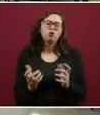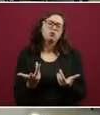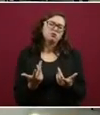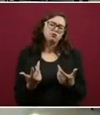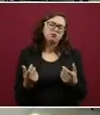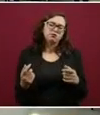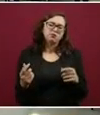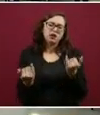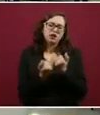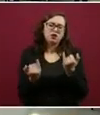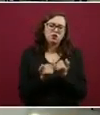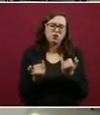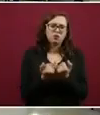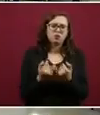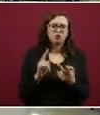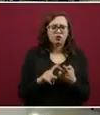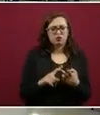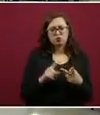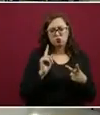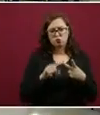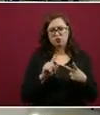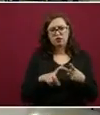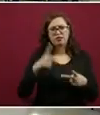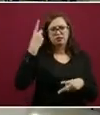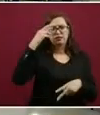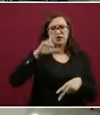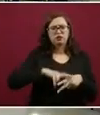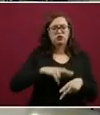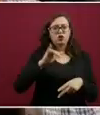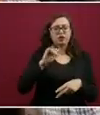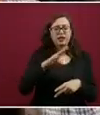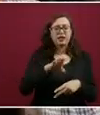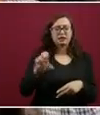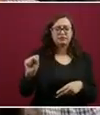al director del IMSS sobre estos puntos